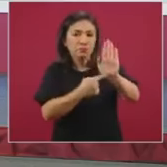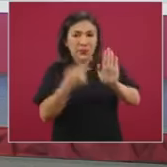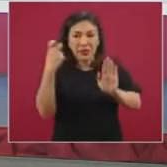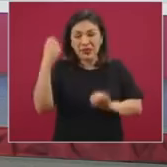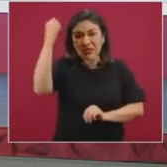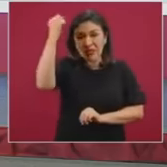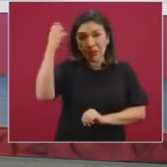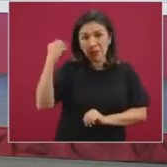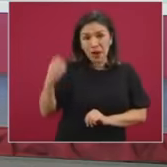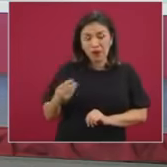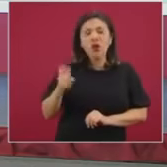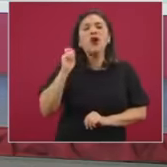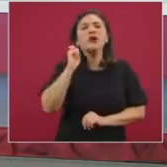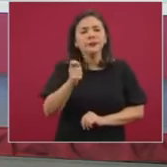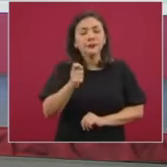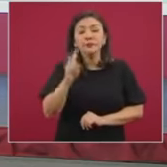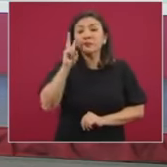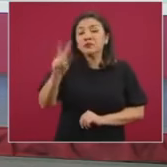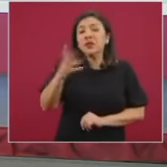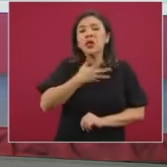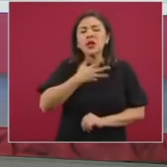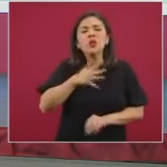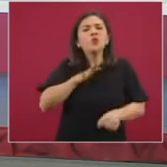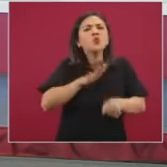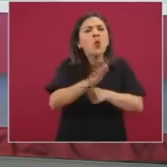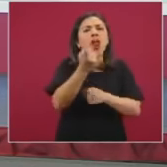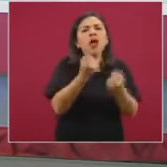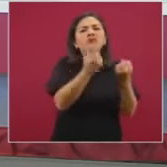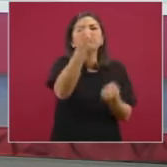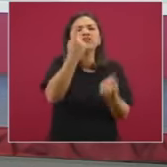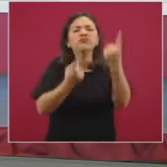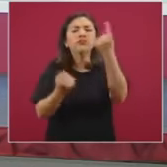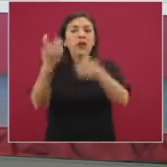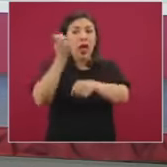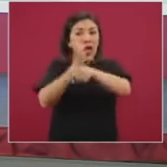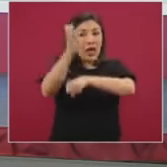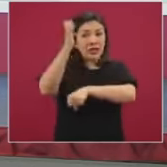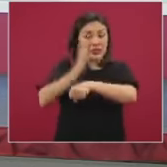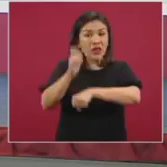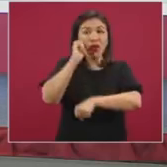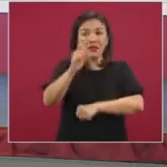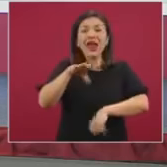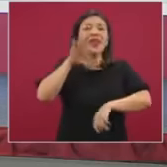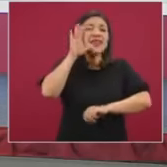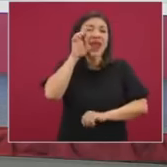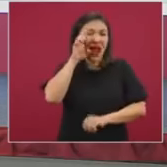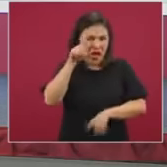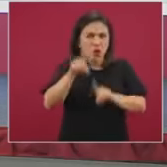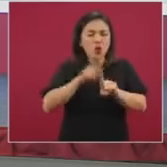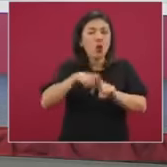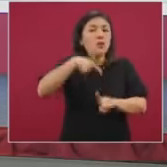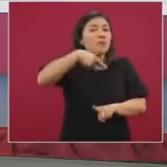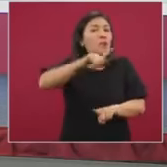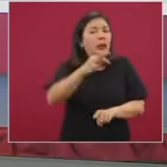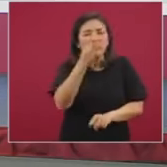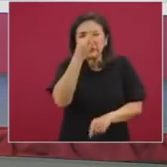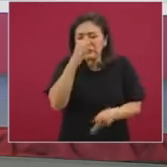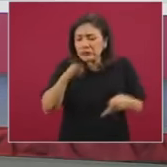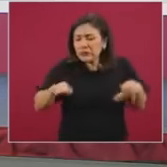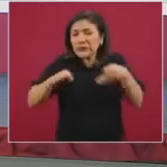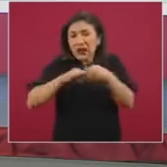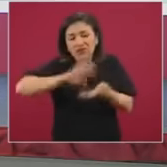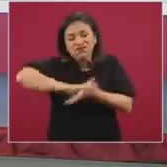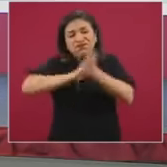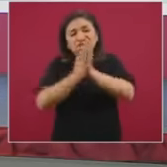este semáforo, es que señalamos aquellas entidades que estando en naranja están muy cerca de pasar a